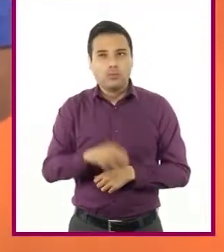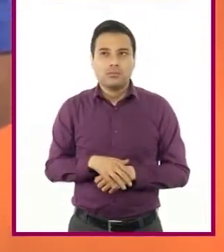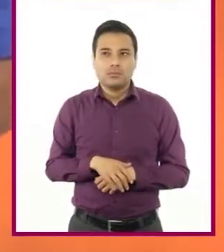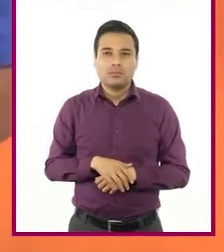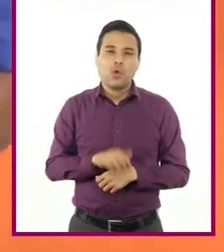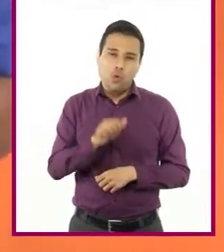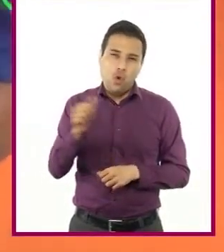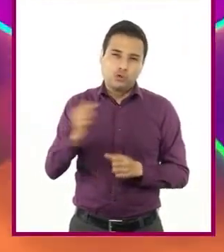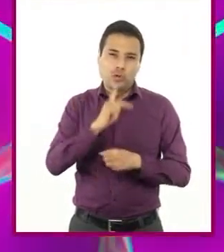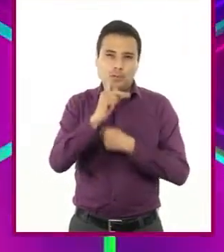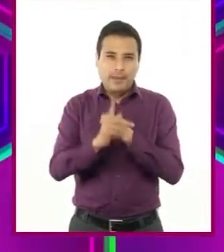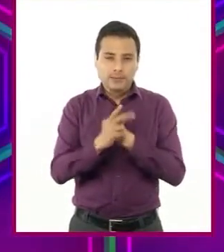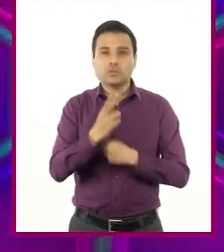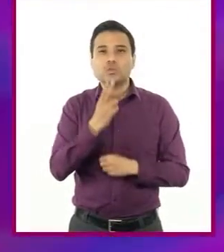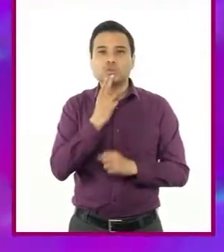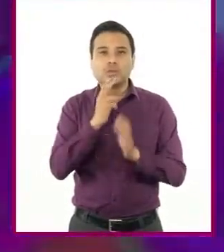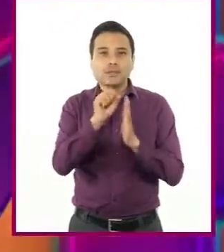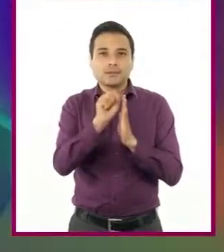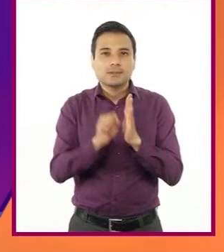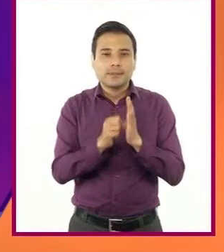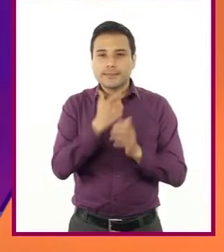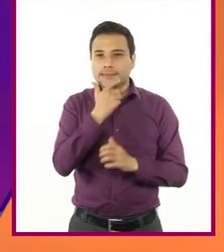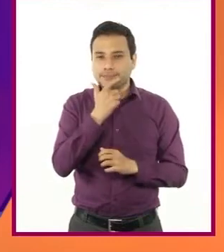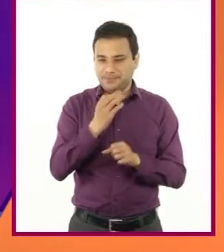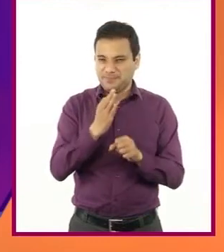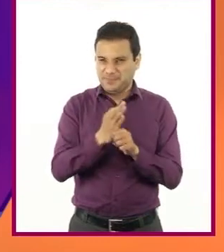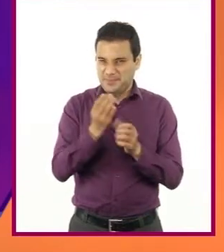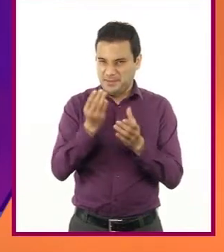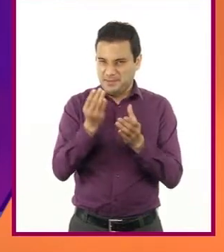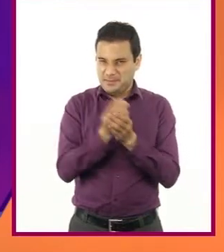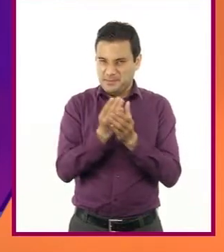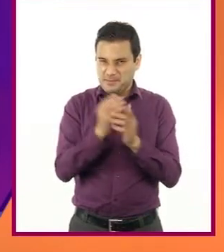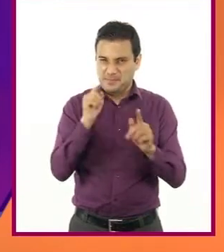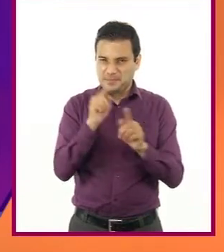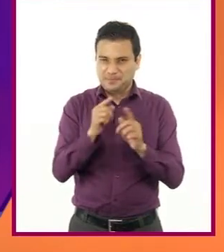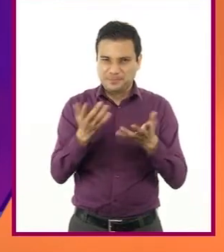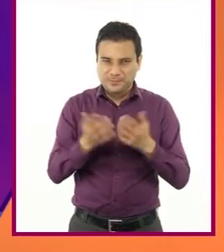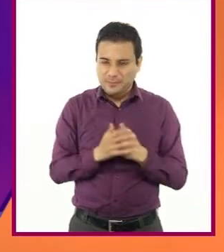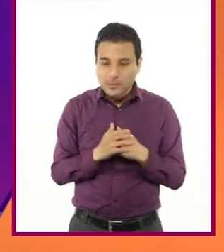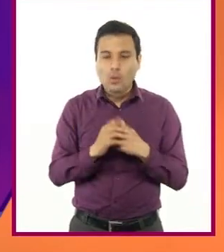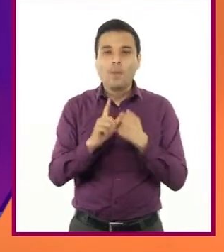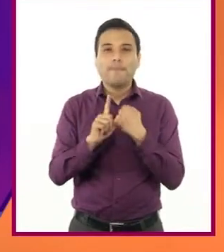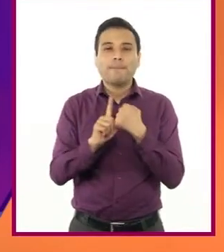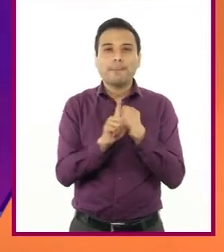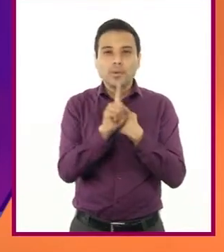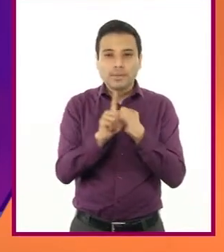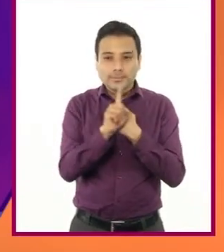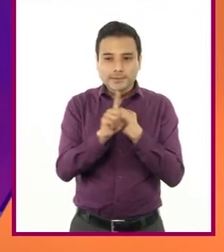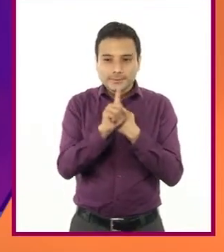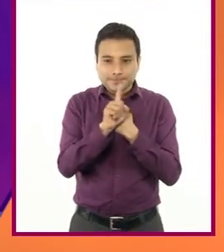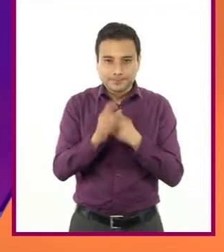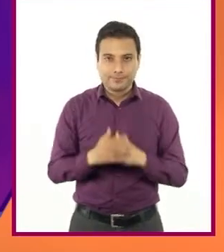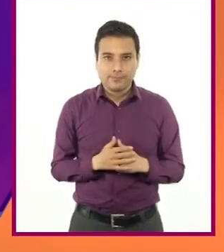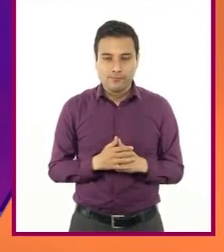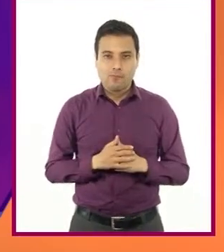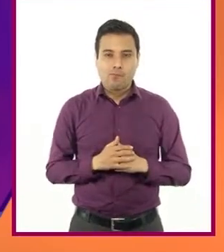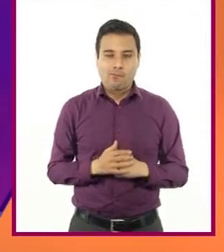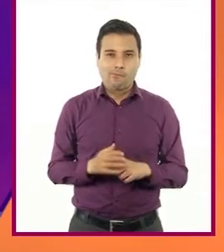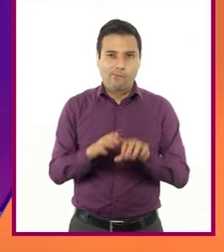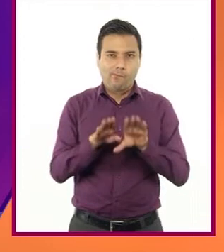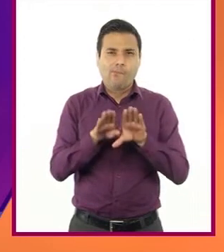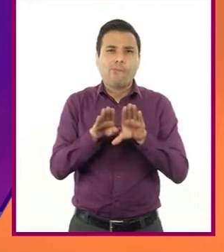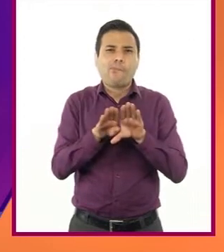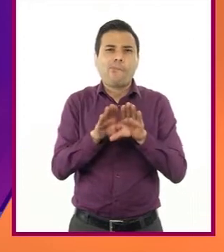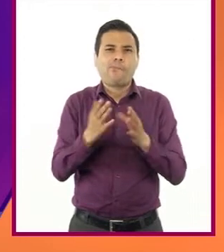inglés. Por ello, el propósito de esta sesión es resolver problemas que impliquen usar formas eficientes de conversión